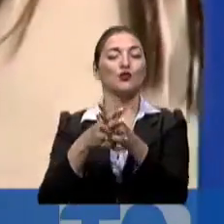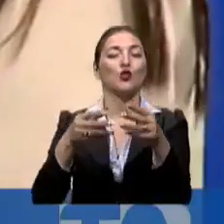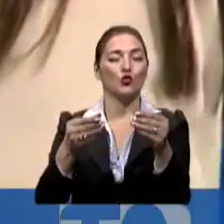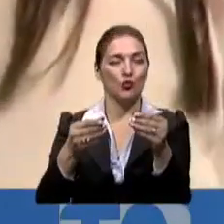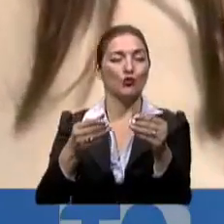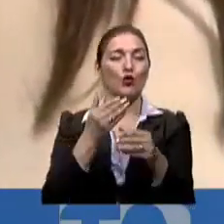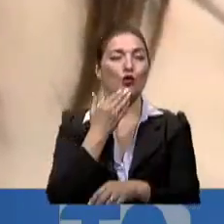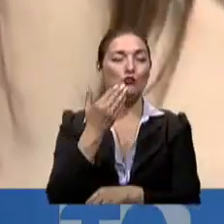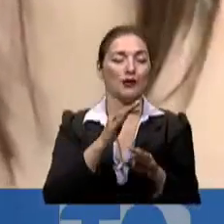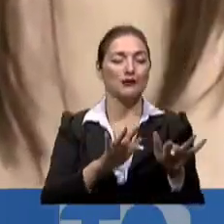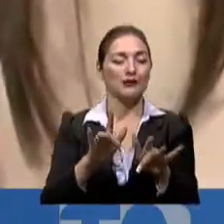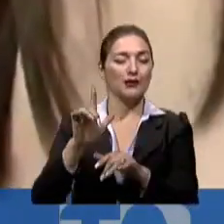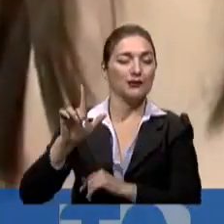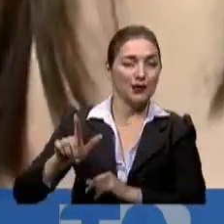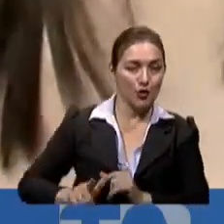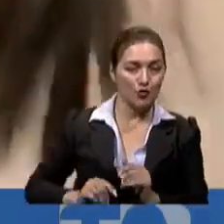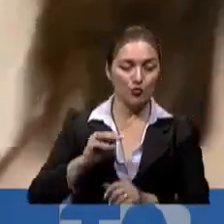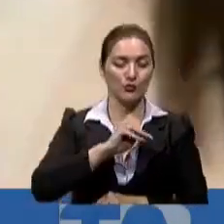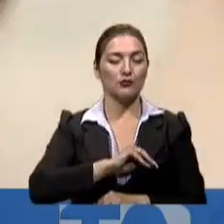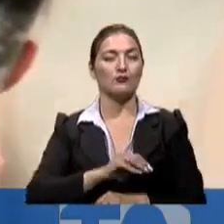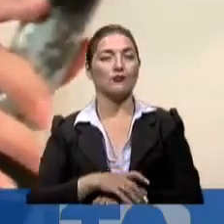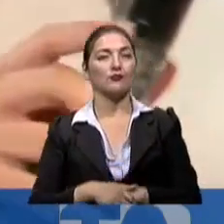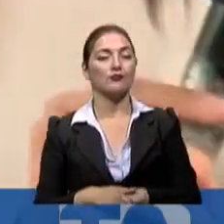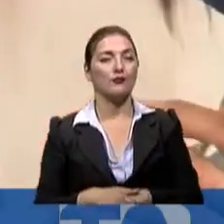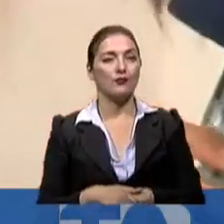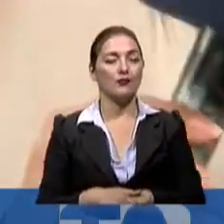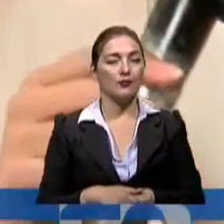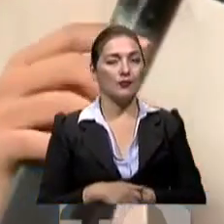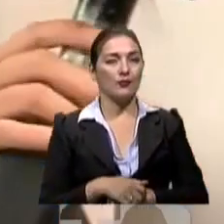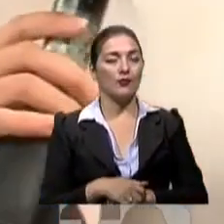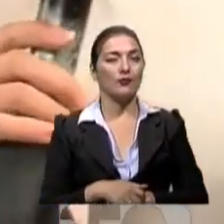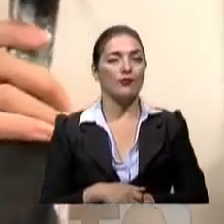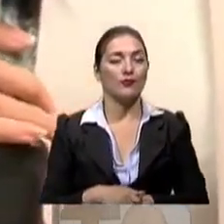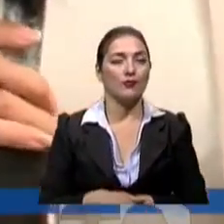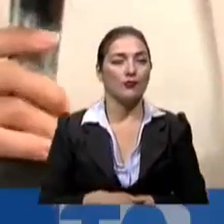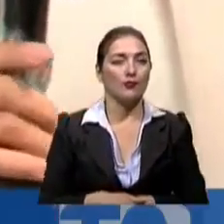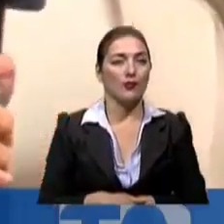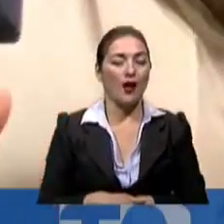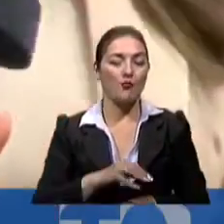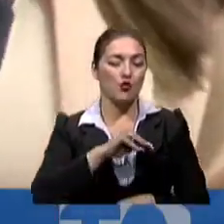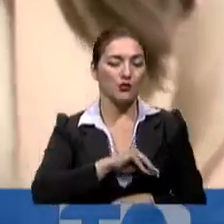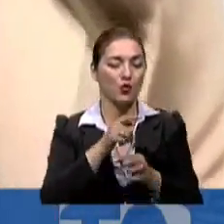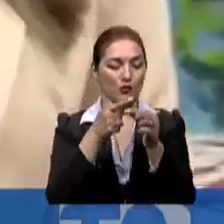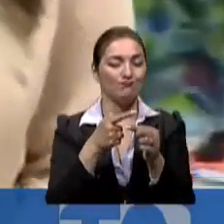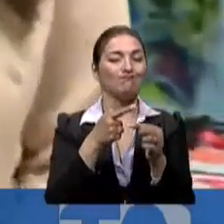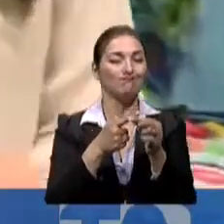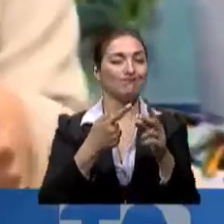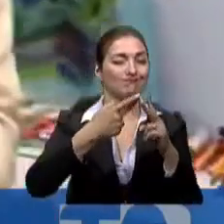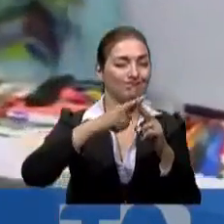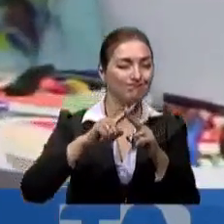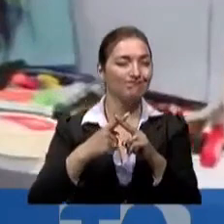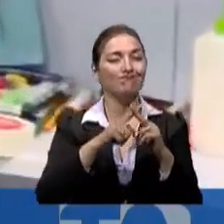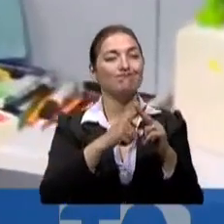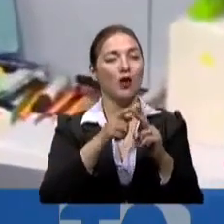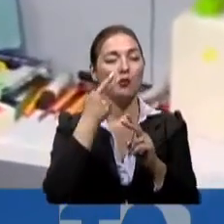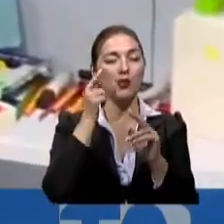forma por acá por la secretaría de salud y por la municipalidad Así es ya lo escucharon Entonces el municipio de Quito tiene estas herramientas